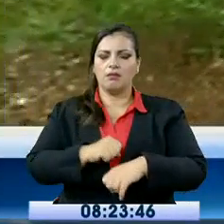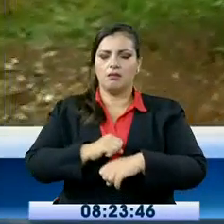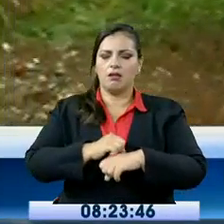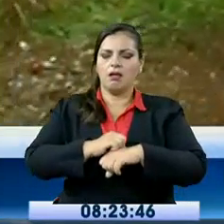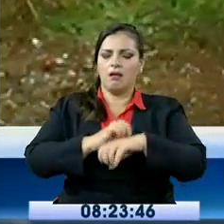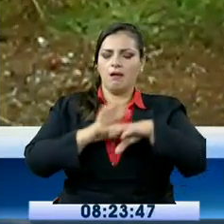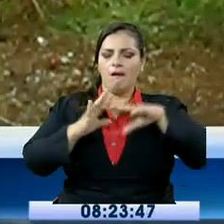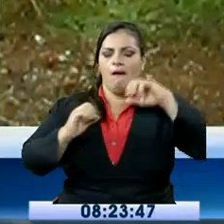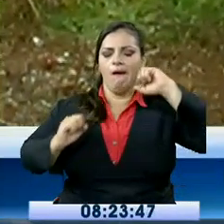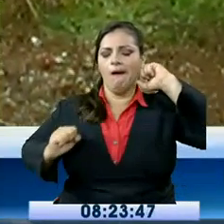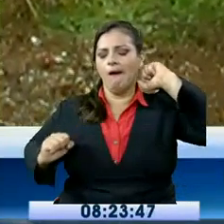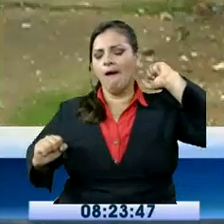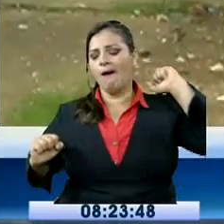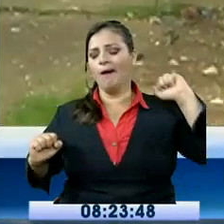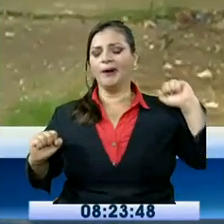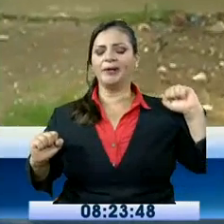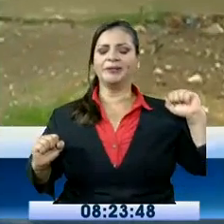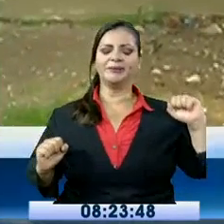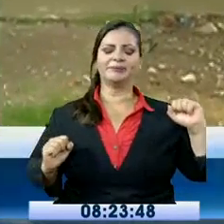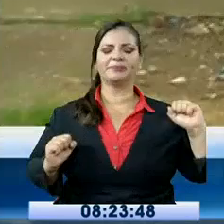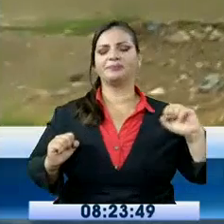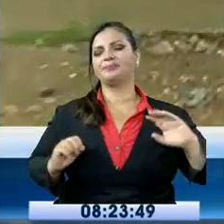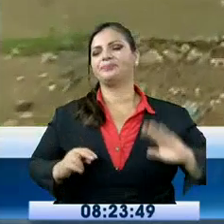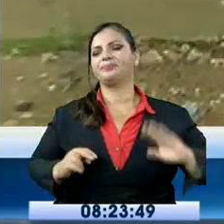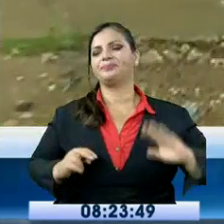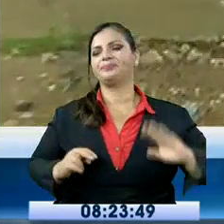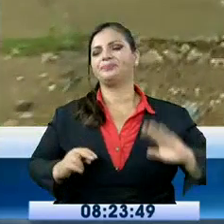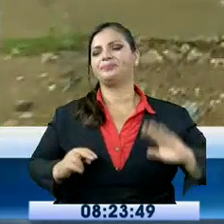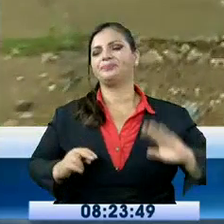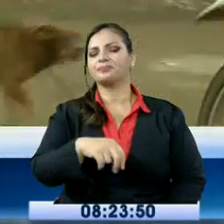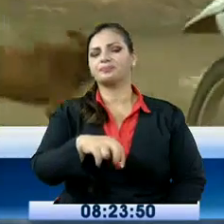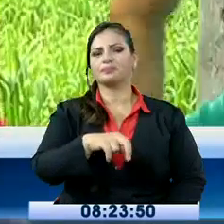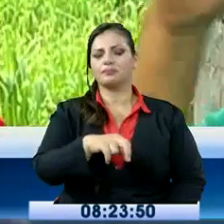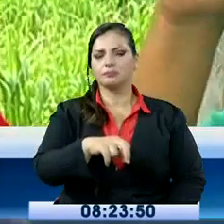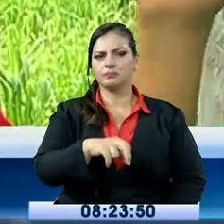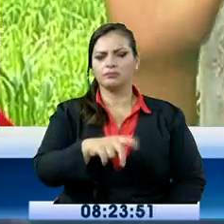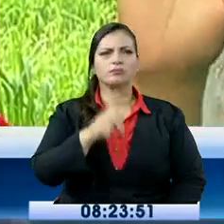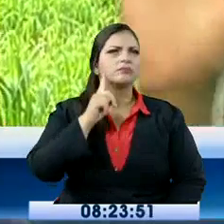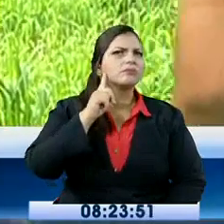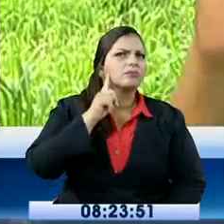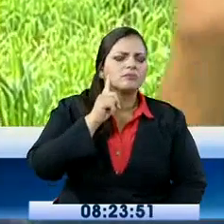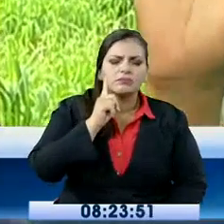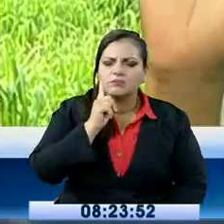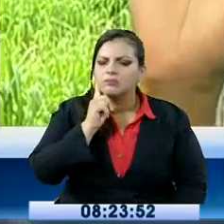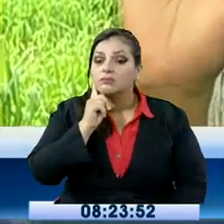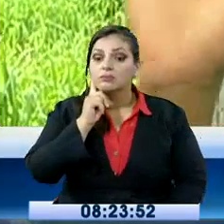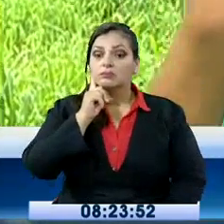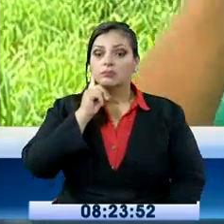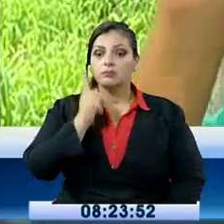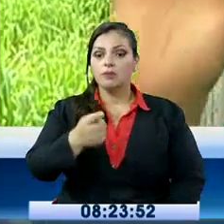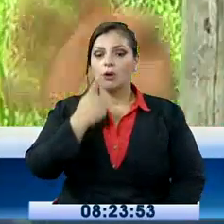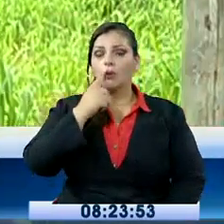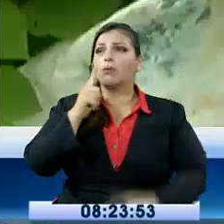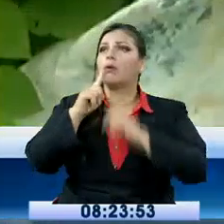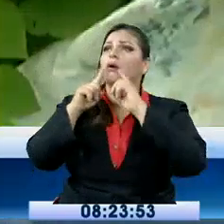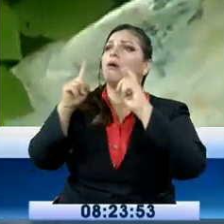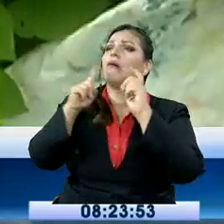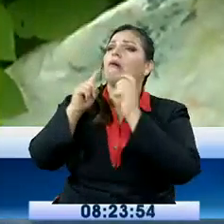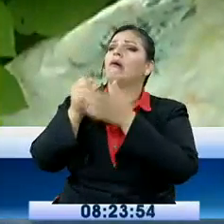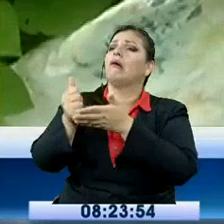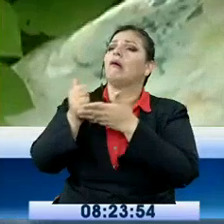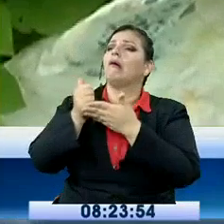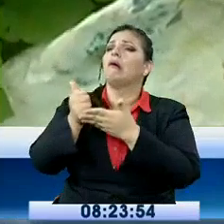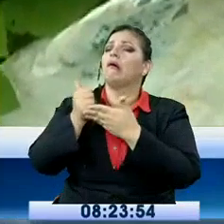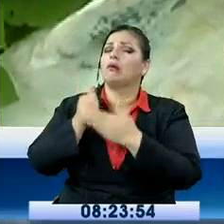con la novedad que ese tipo le decía, ayúdeme, ayúdeme. Pero no sé si eres que estaba herido de balas o